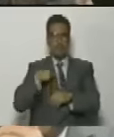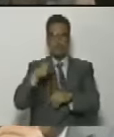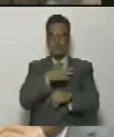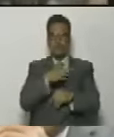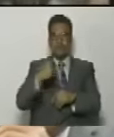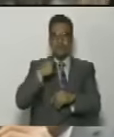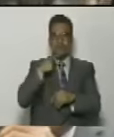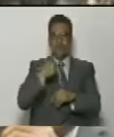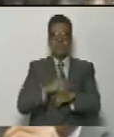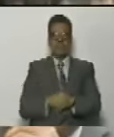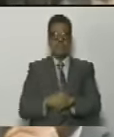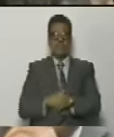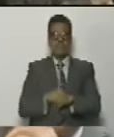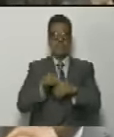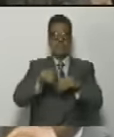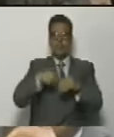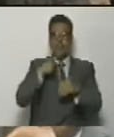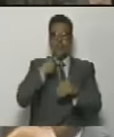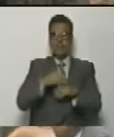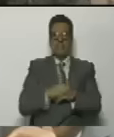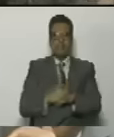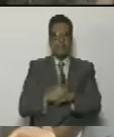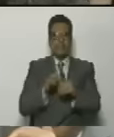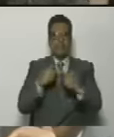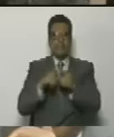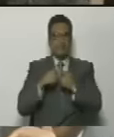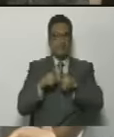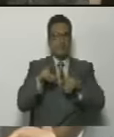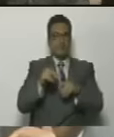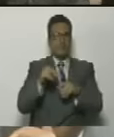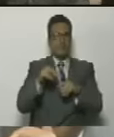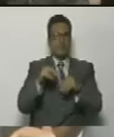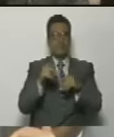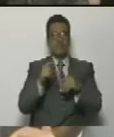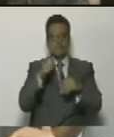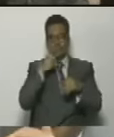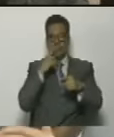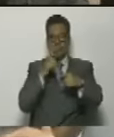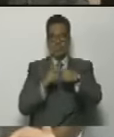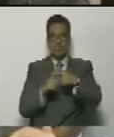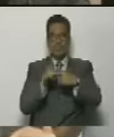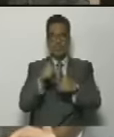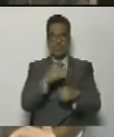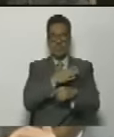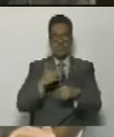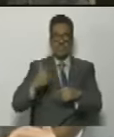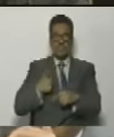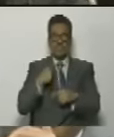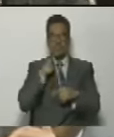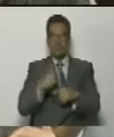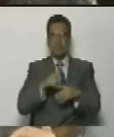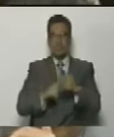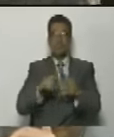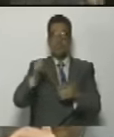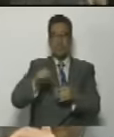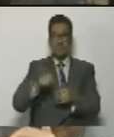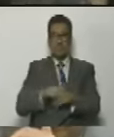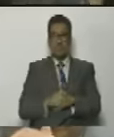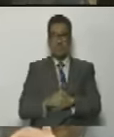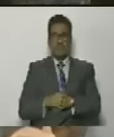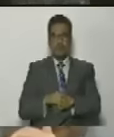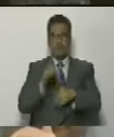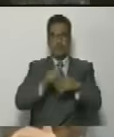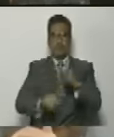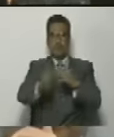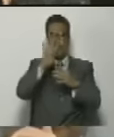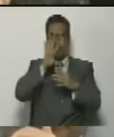señalar que no puedo calificarlas de otra manera que no sea como muy positivas. Quiero destacar, sí,